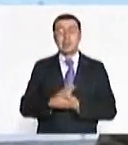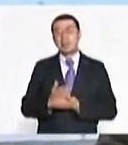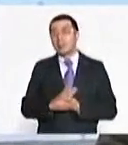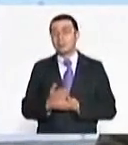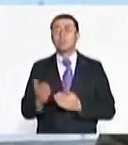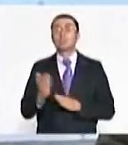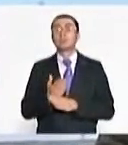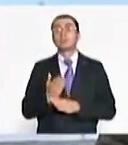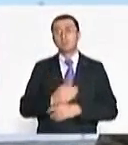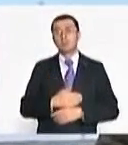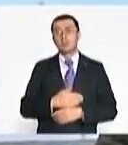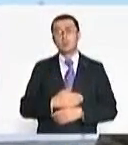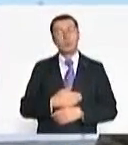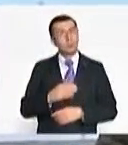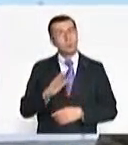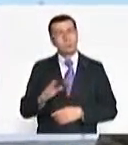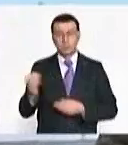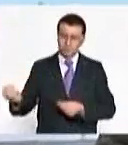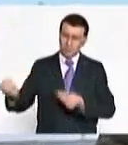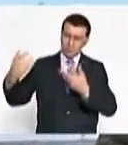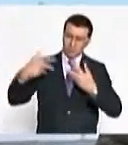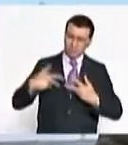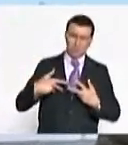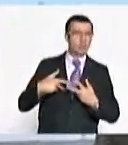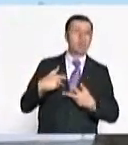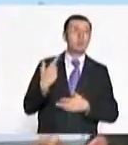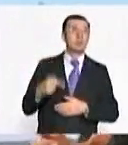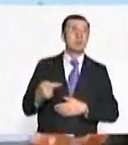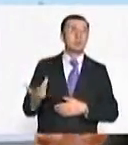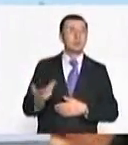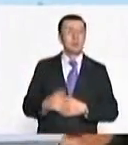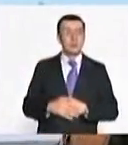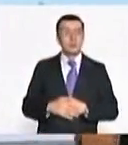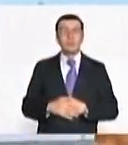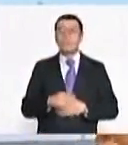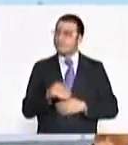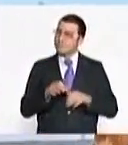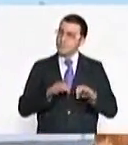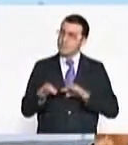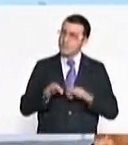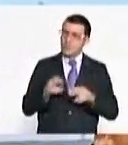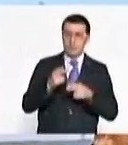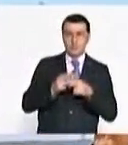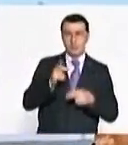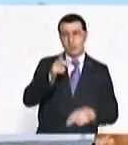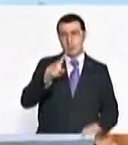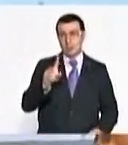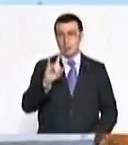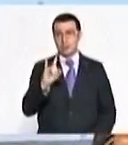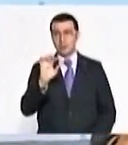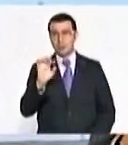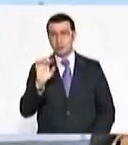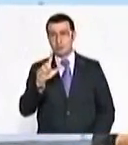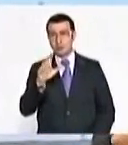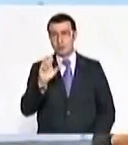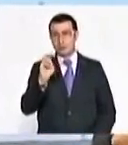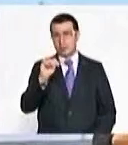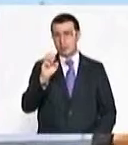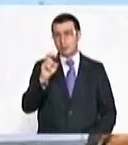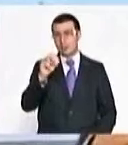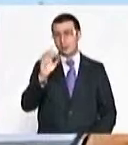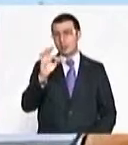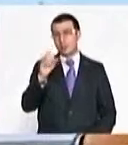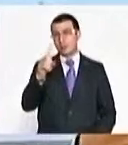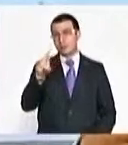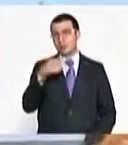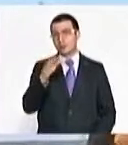realmente, ¿qué es lo que les está llegando a la casa? Hablemos un poco de qué son los suplementos dietarios, qué son nutracéuticos, qué